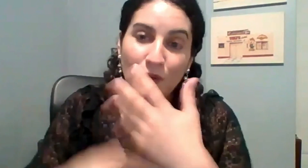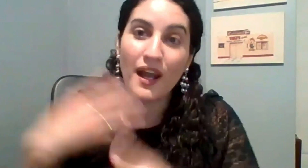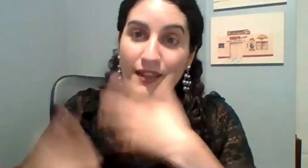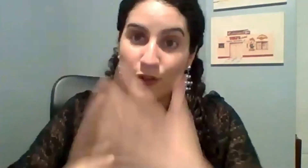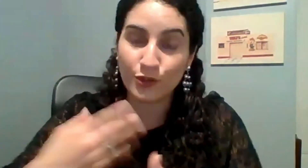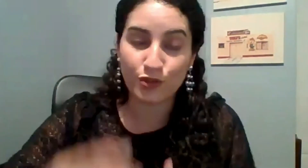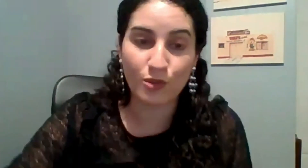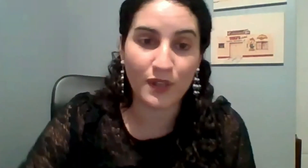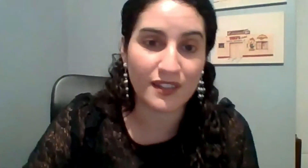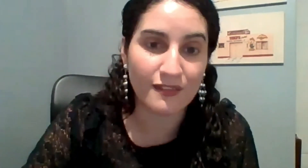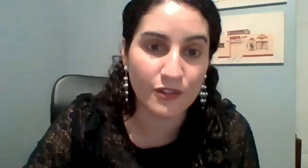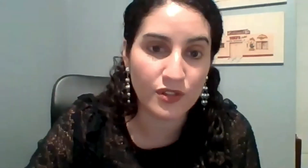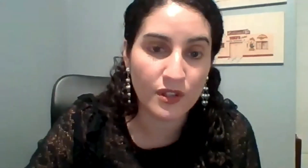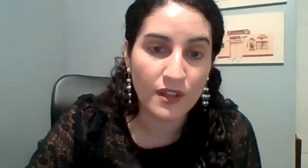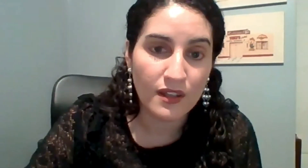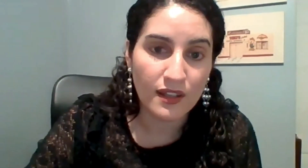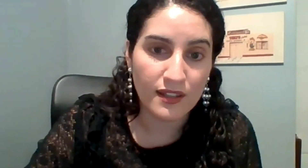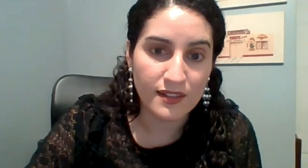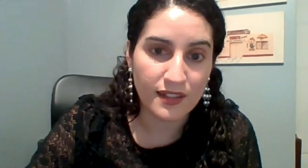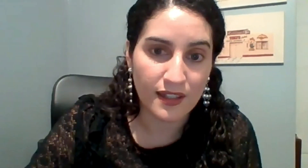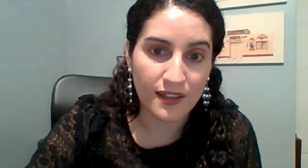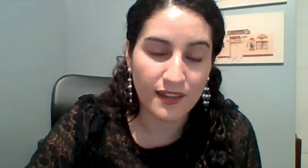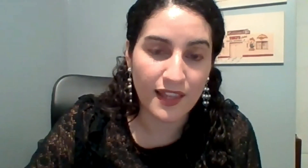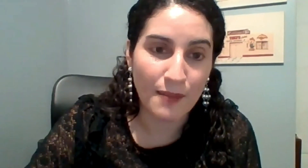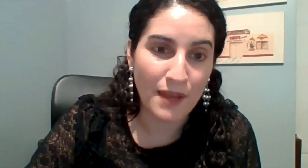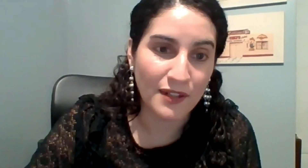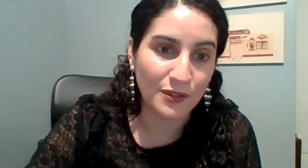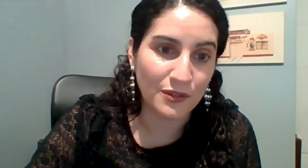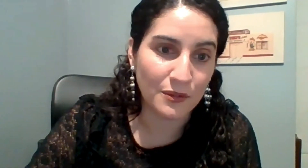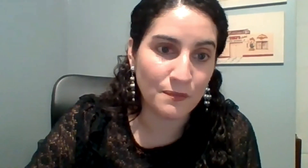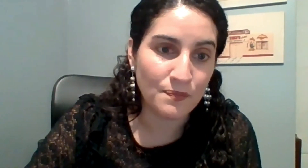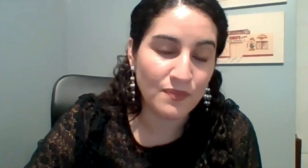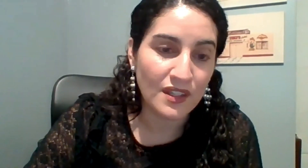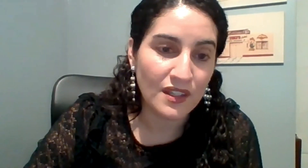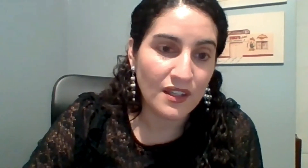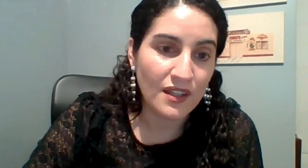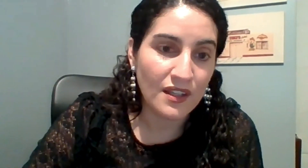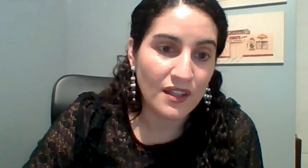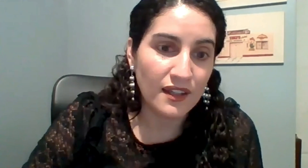¿no? Pero hay otros objetivos de la mano, ¿no?